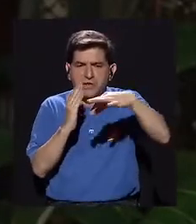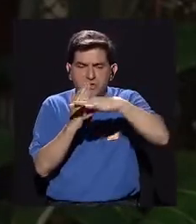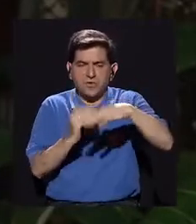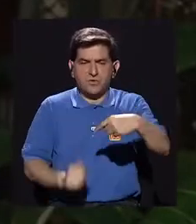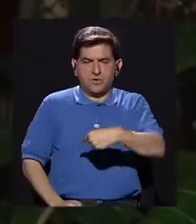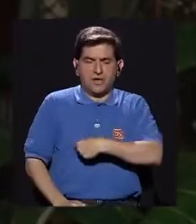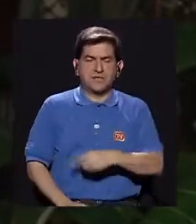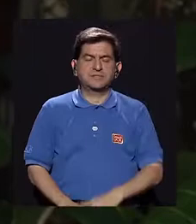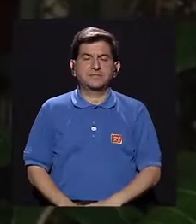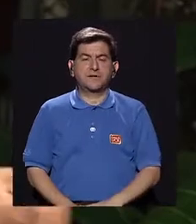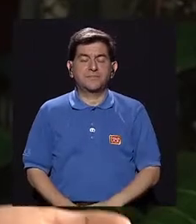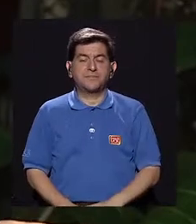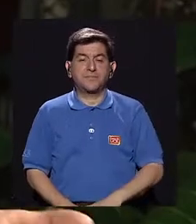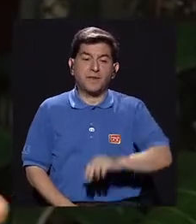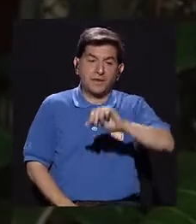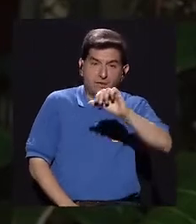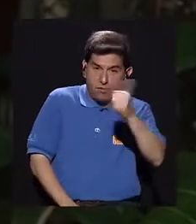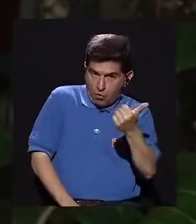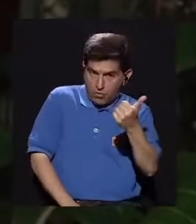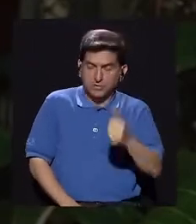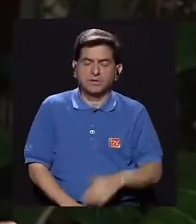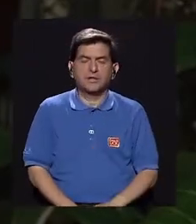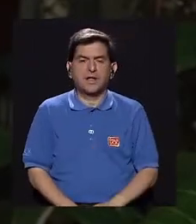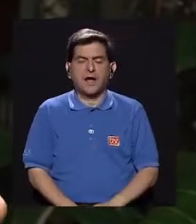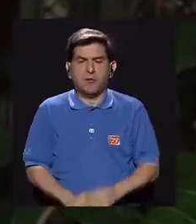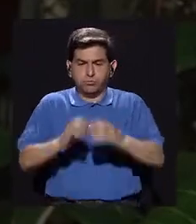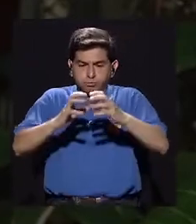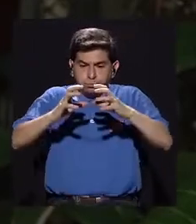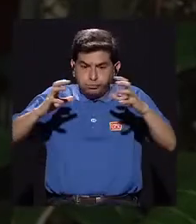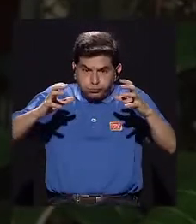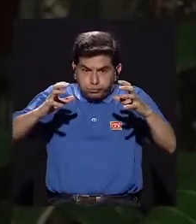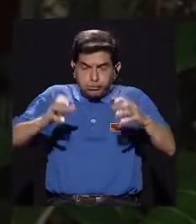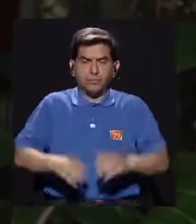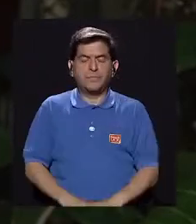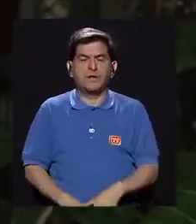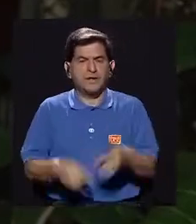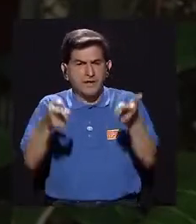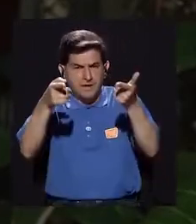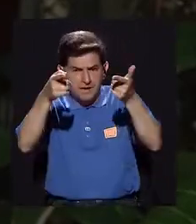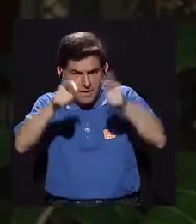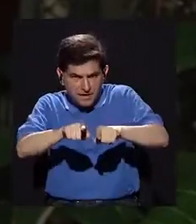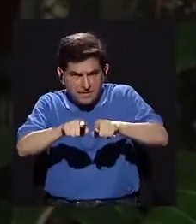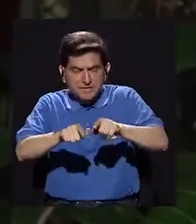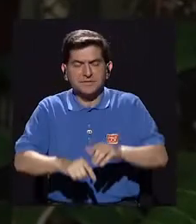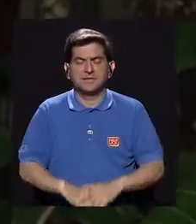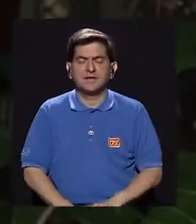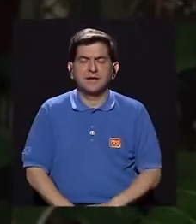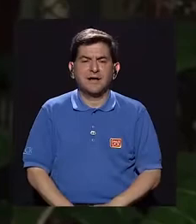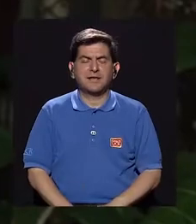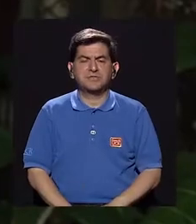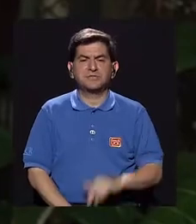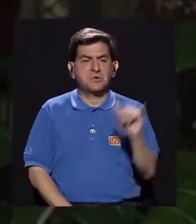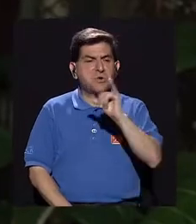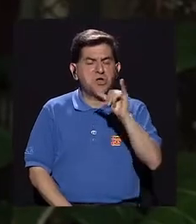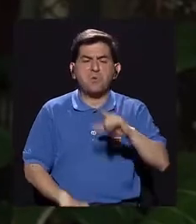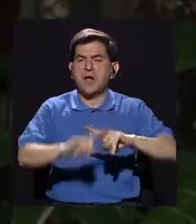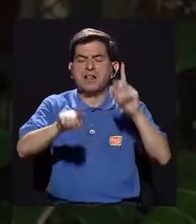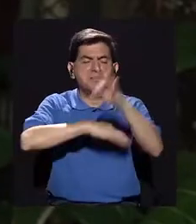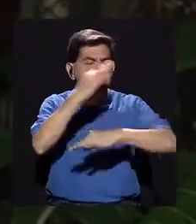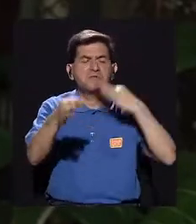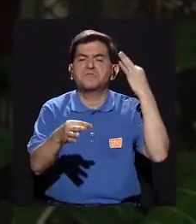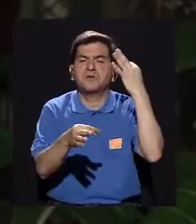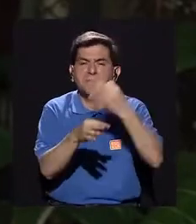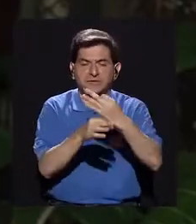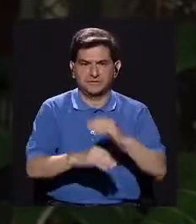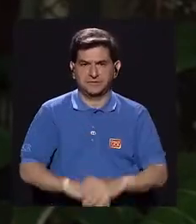para nosotros es esteatosis hepática, luego se asocia inflamación, que es lo que llamamos esteatohepatitis, que aquí también puede haber